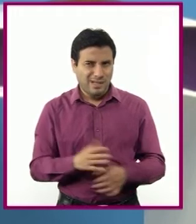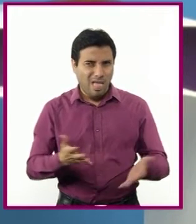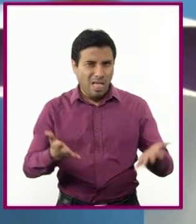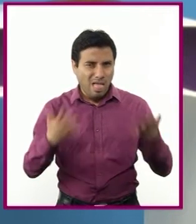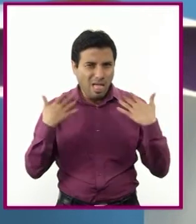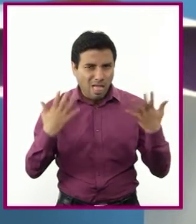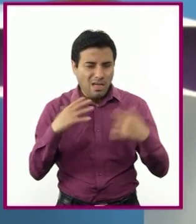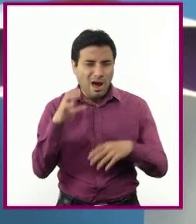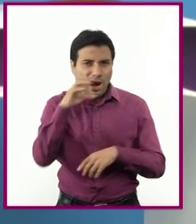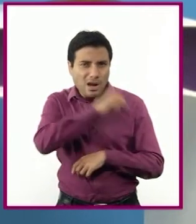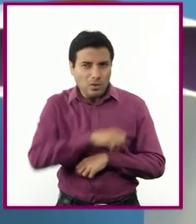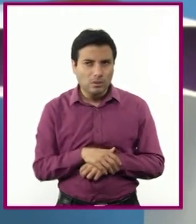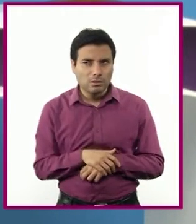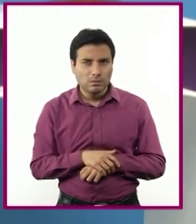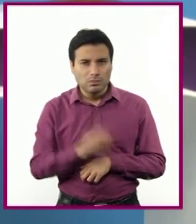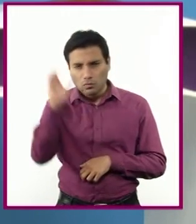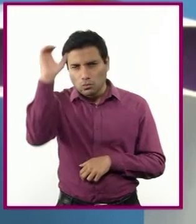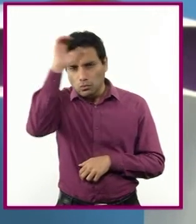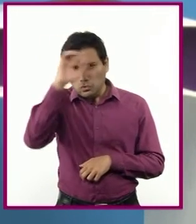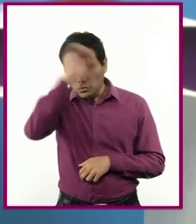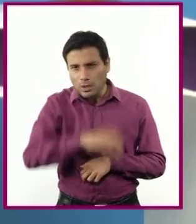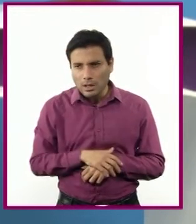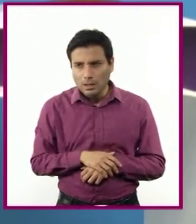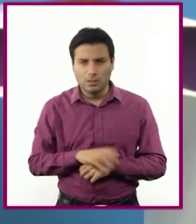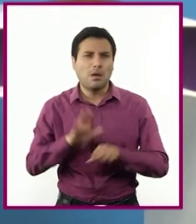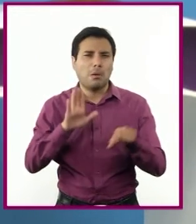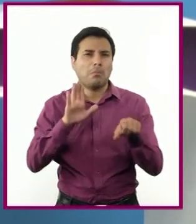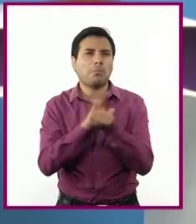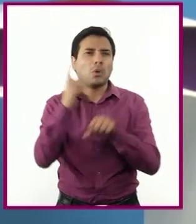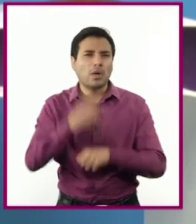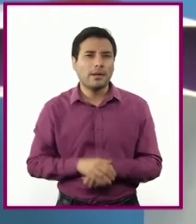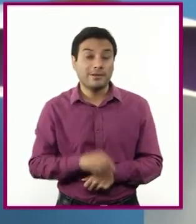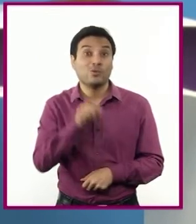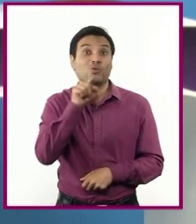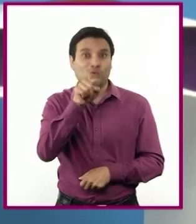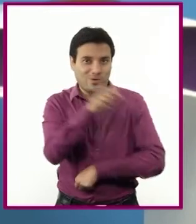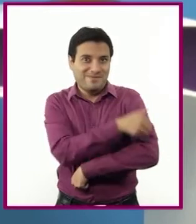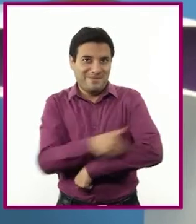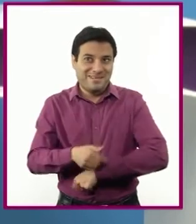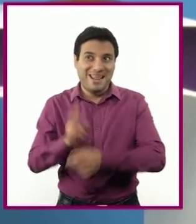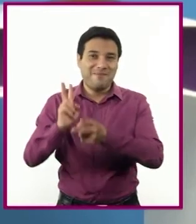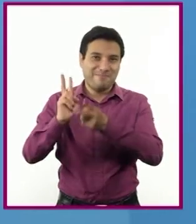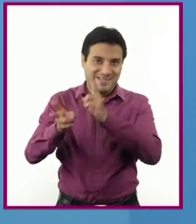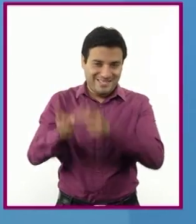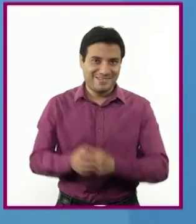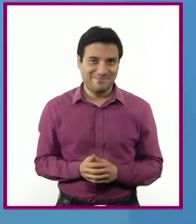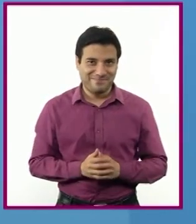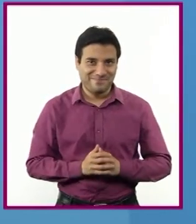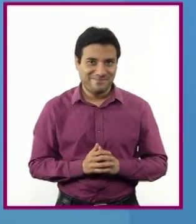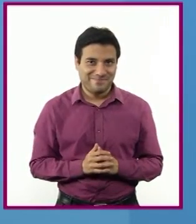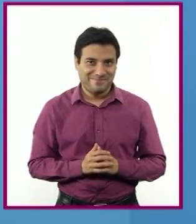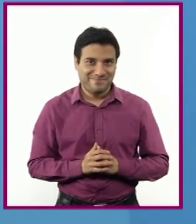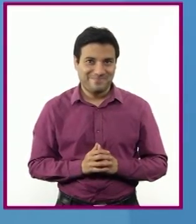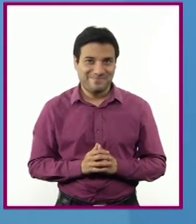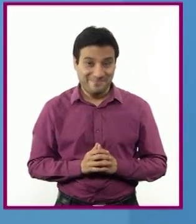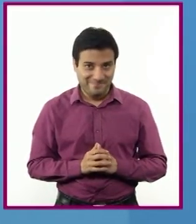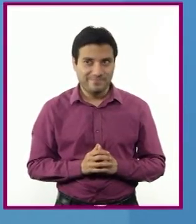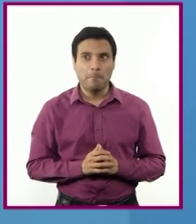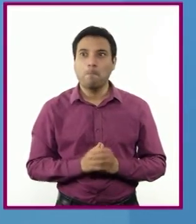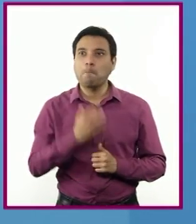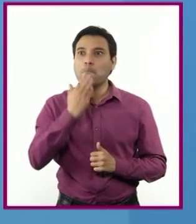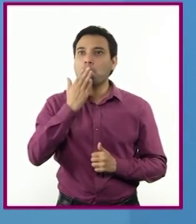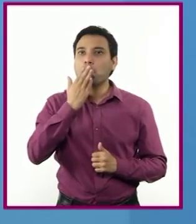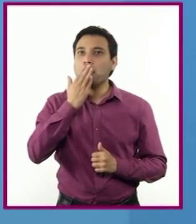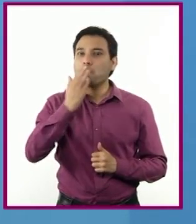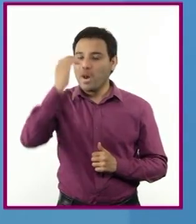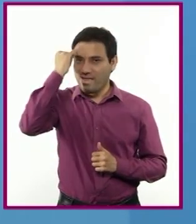¿A cuestiones culturales? ¿Qué tal si lo platican con sus familiares al terminar esta sesión? Esa es una excelente